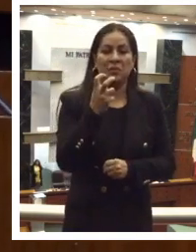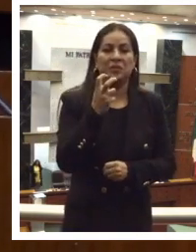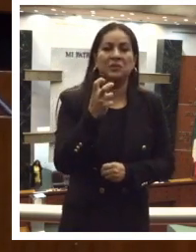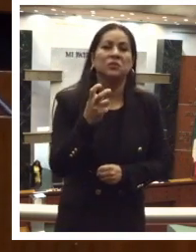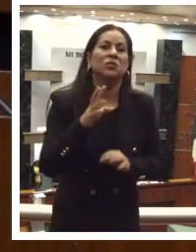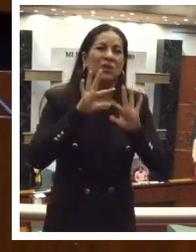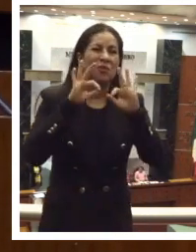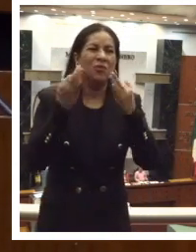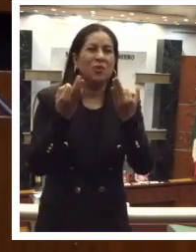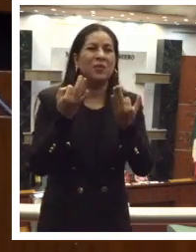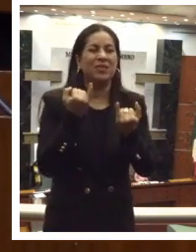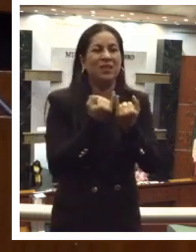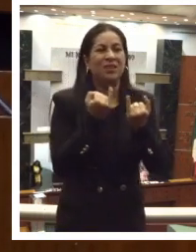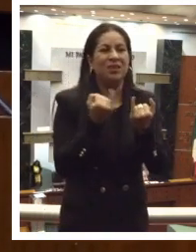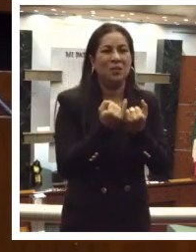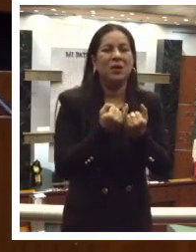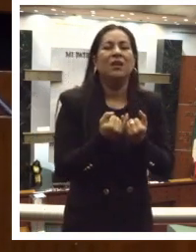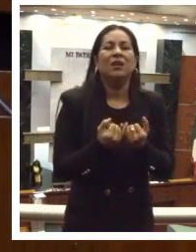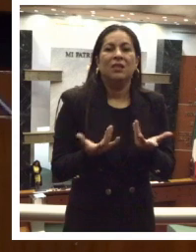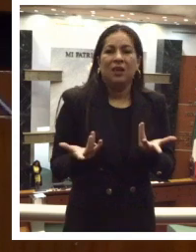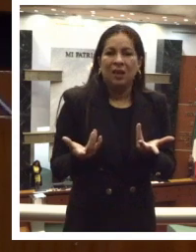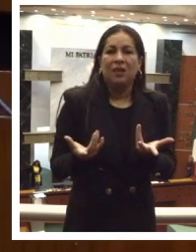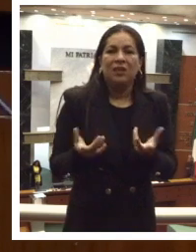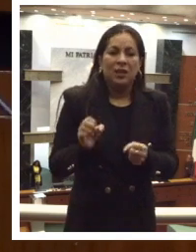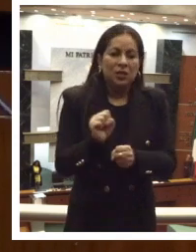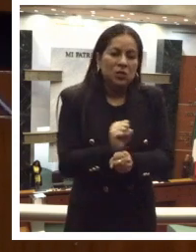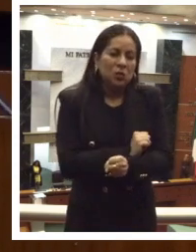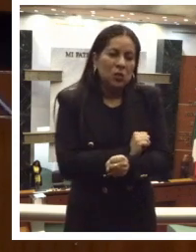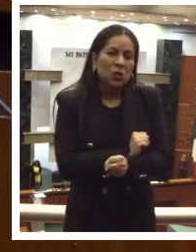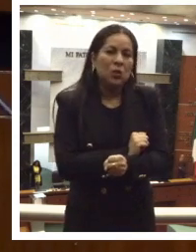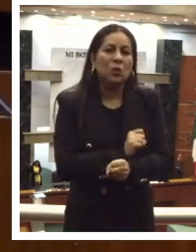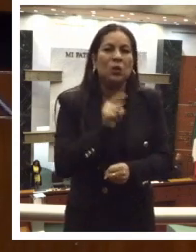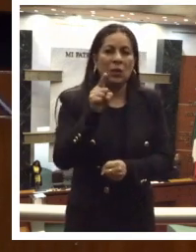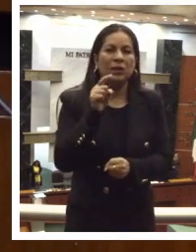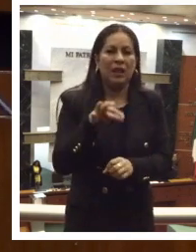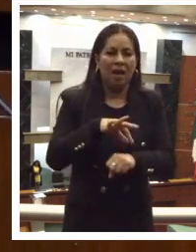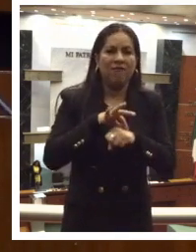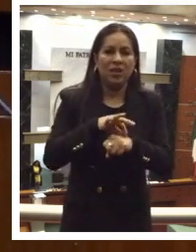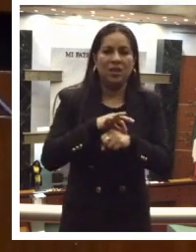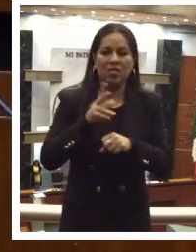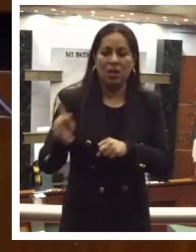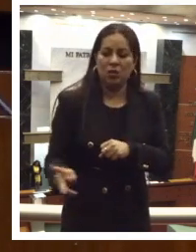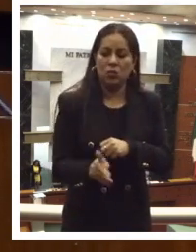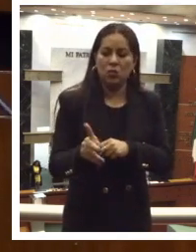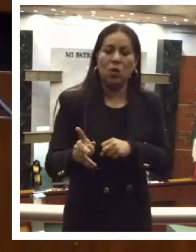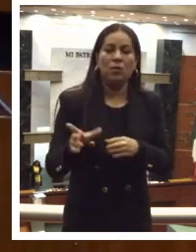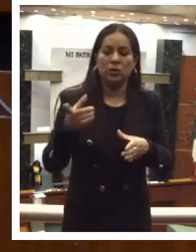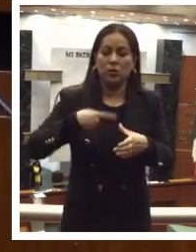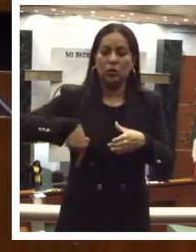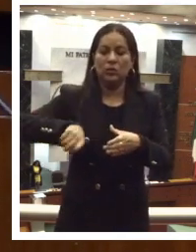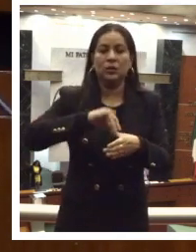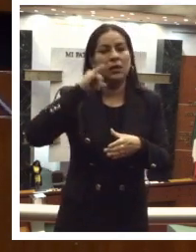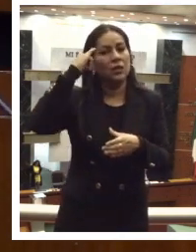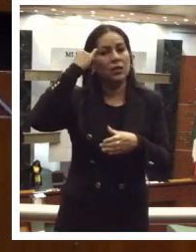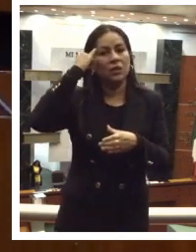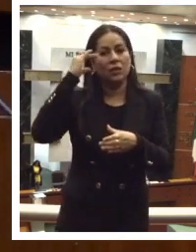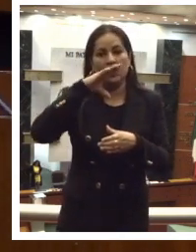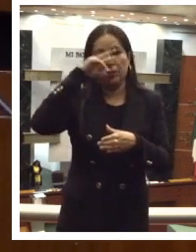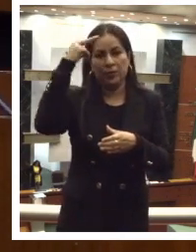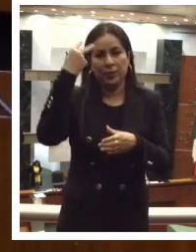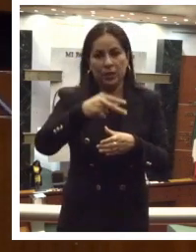un acto de congruencia y sensibilidad ante la realidad de los pueblos y las comunidades indígenas